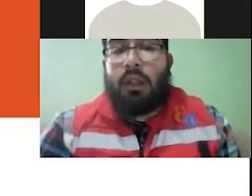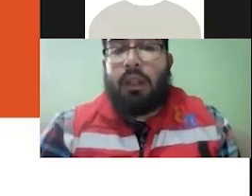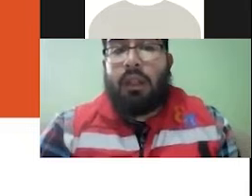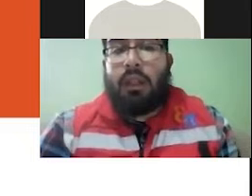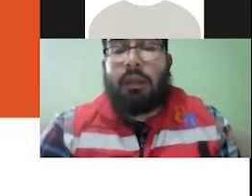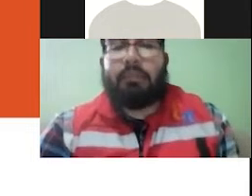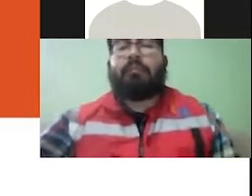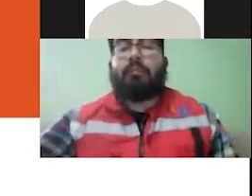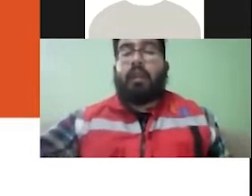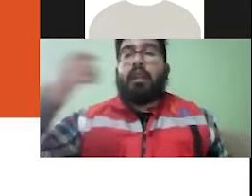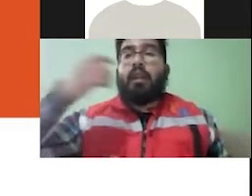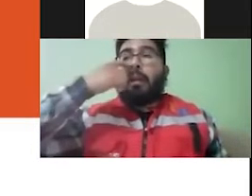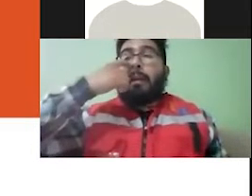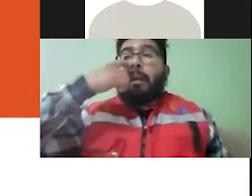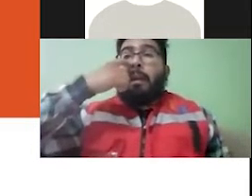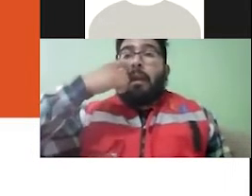Eh,